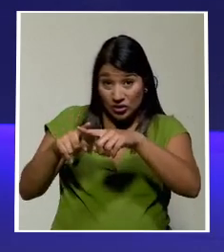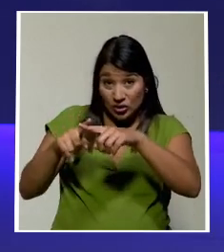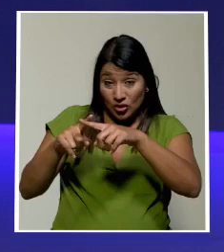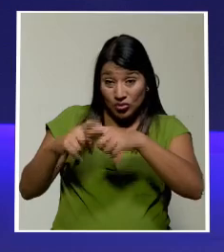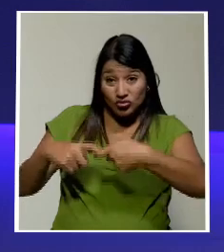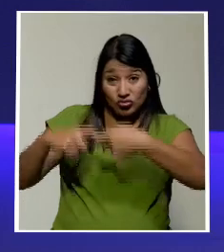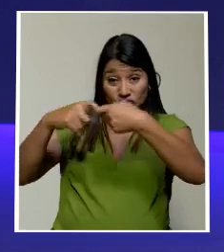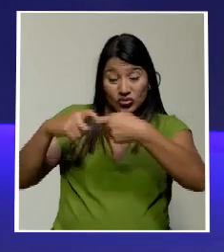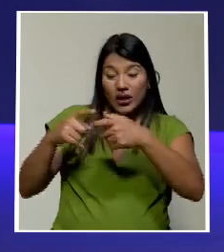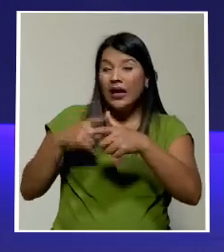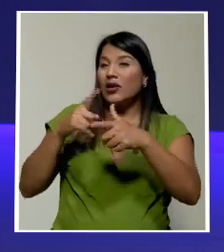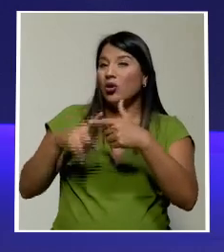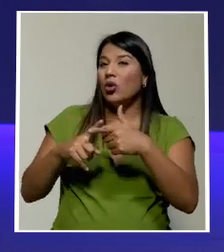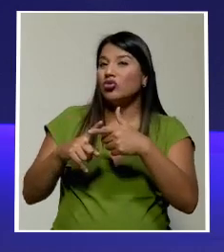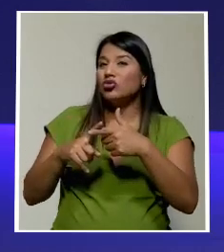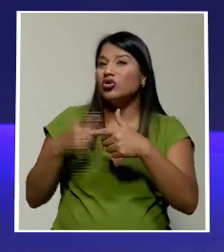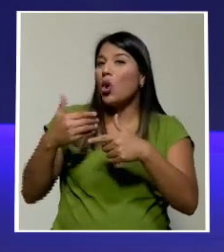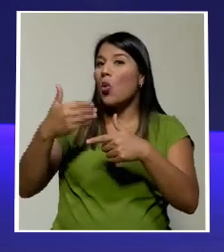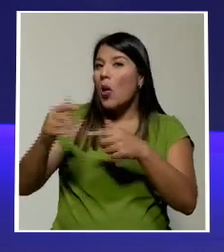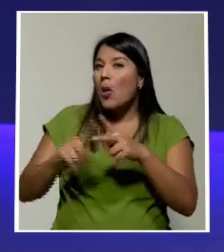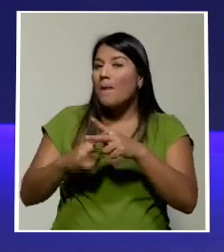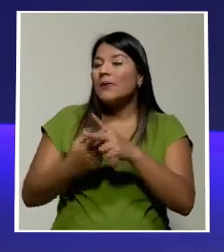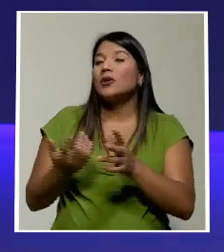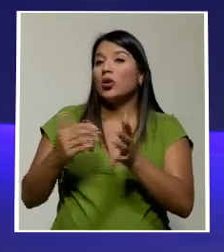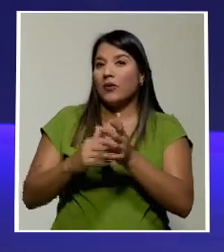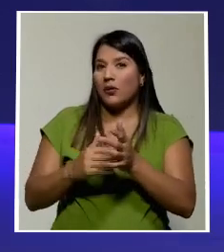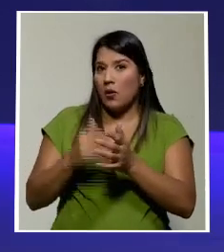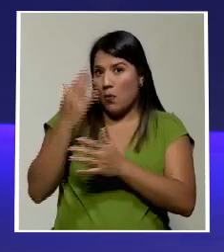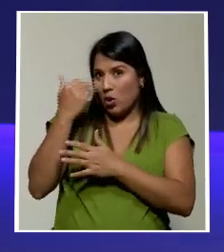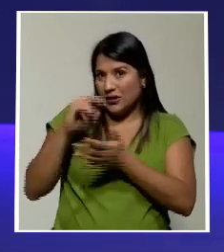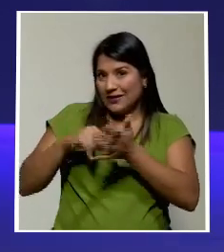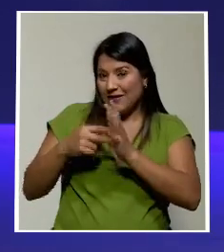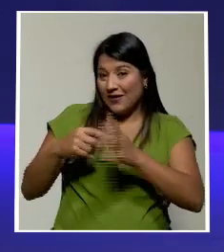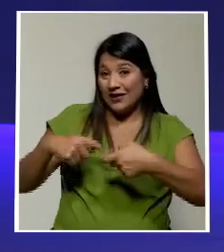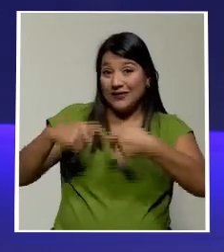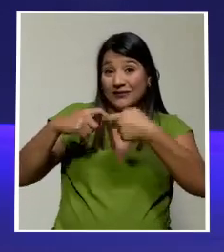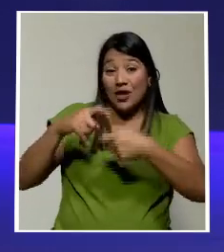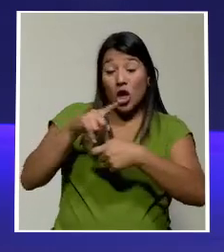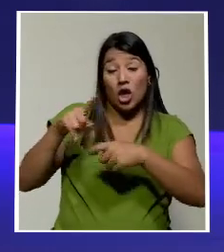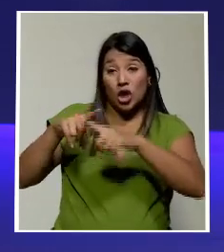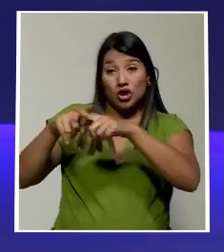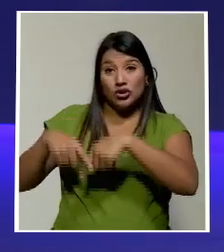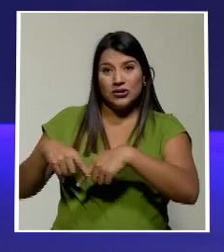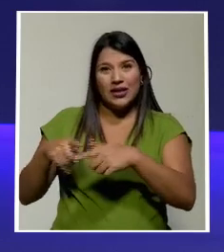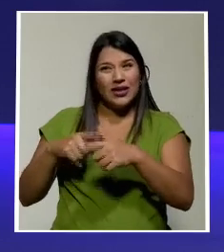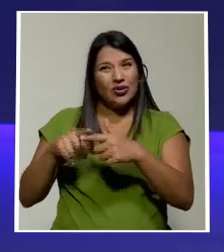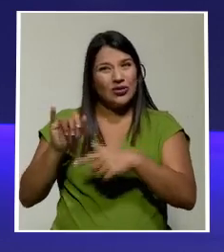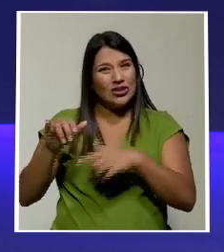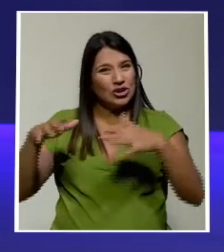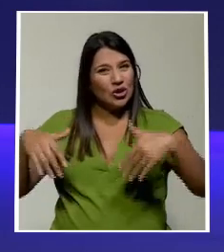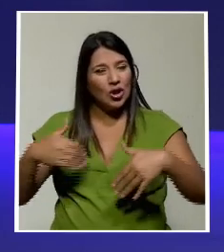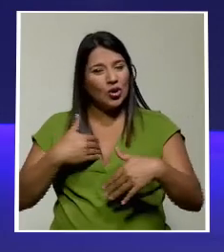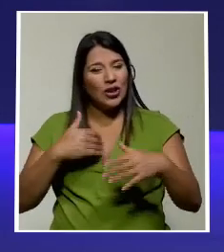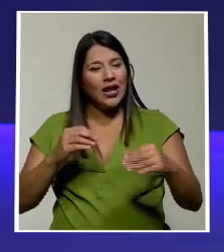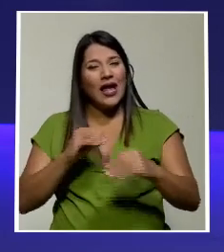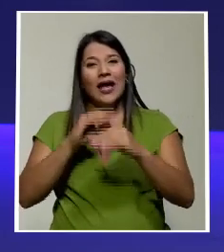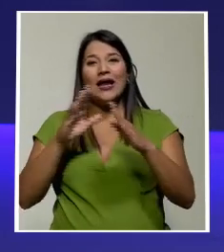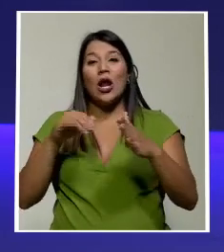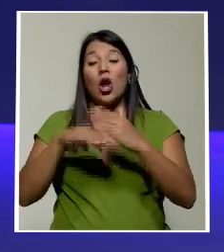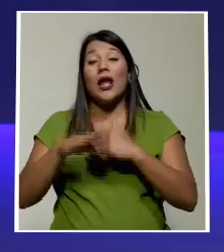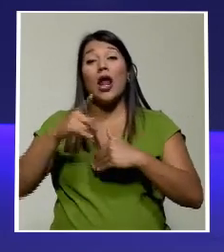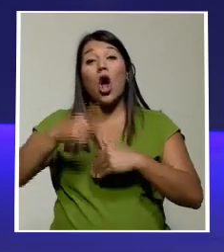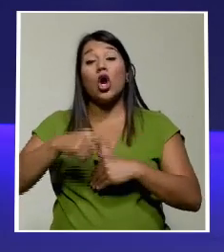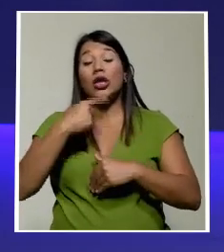qué condición reanudamos? ¿Verdad? Porque es una suspensión, no es una terminación. Y eso tampoco está claro en la orden de